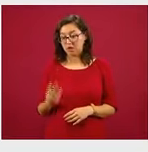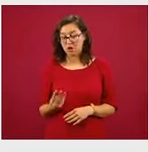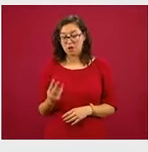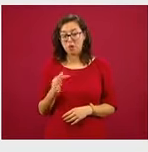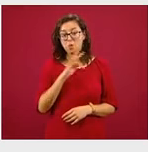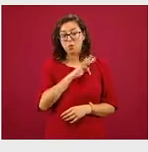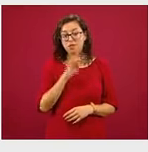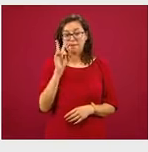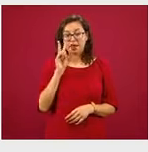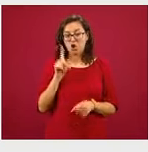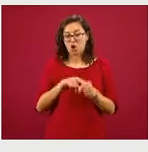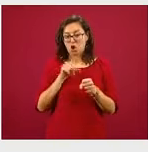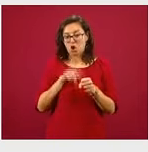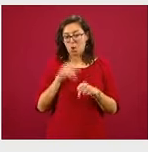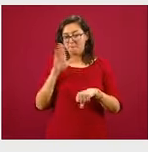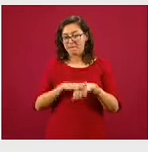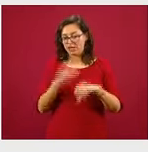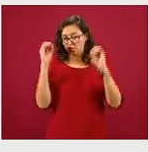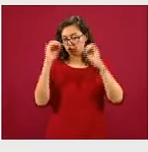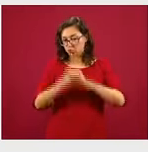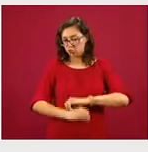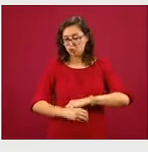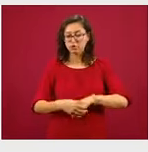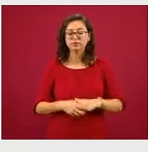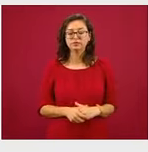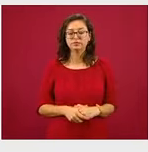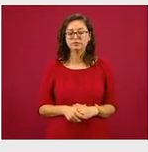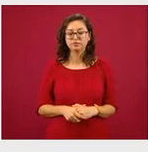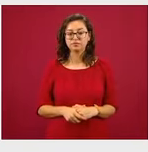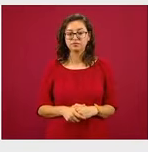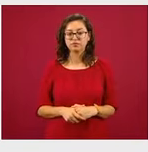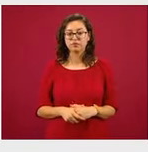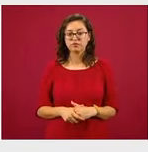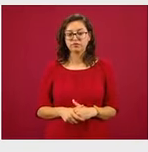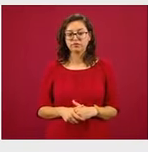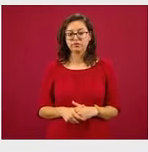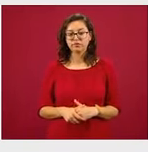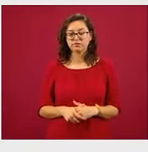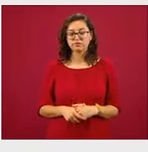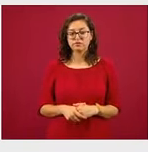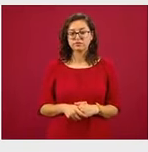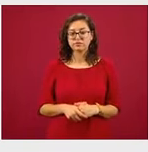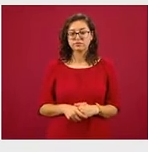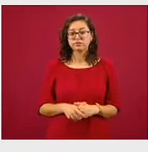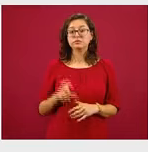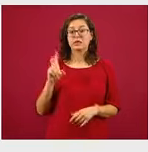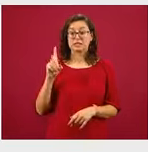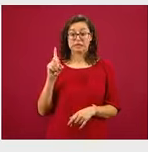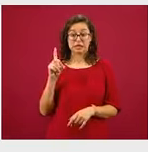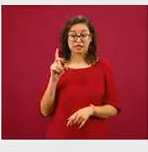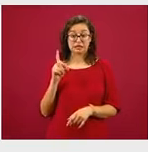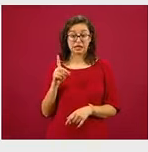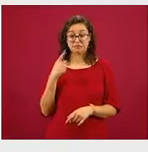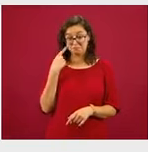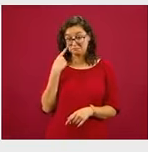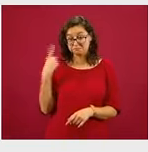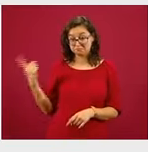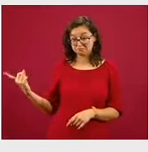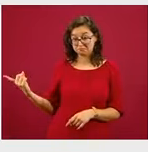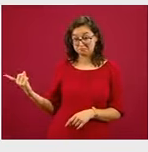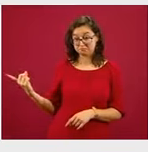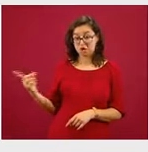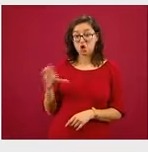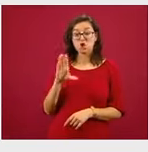los colores que empiezan a tener los municipios. 28, 29 y 30 vemos prácticamente